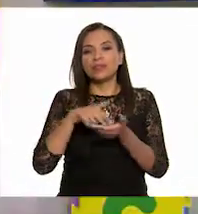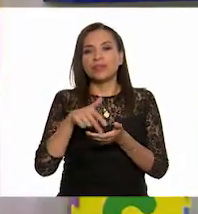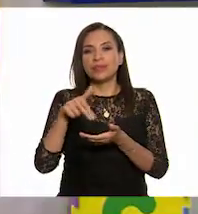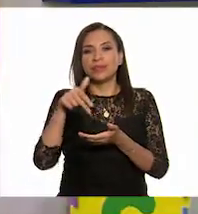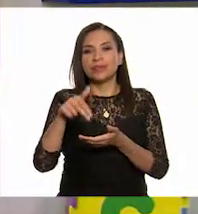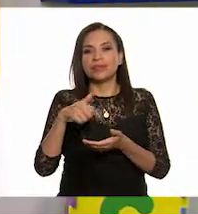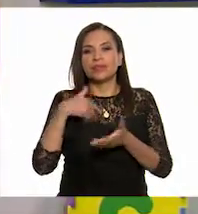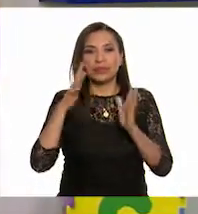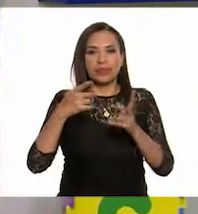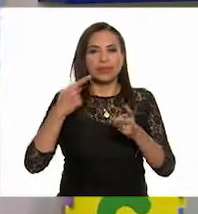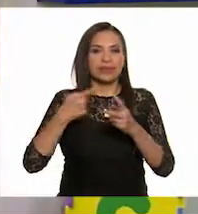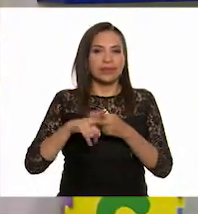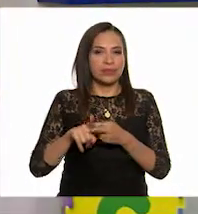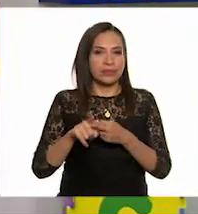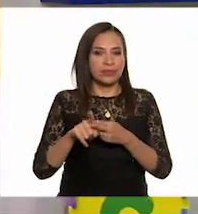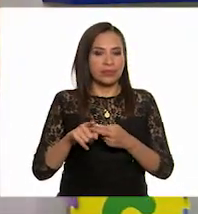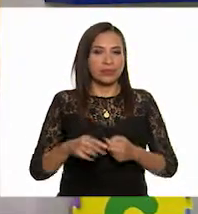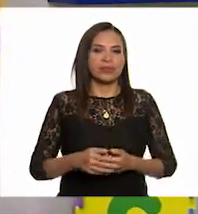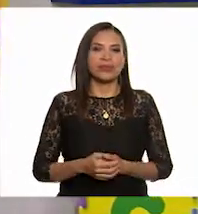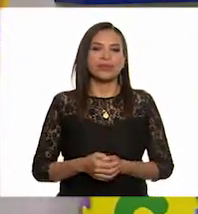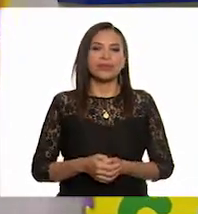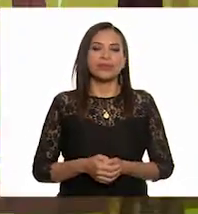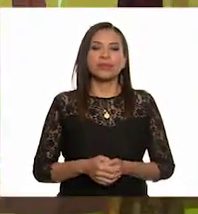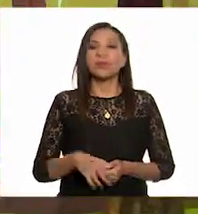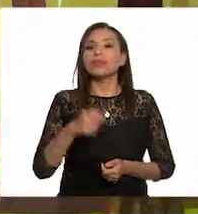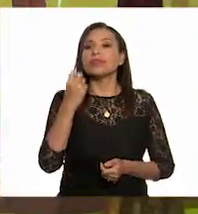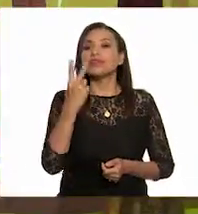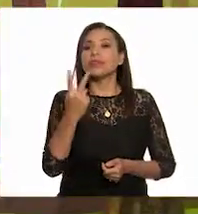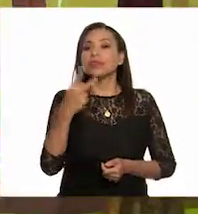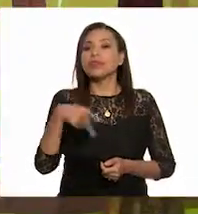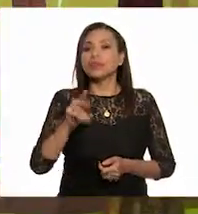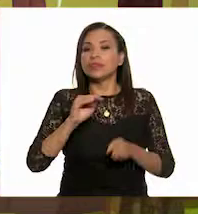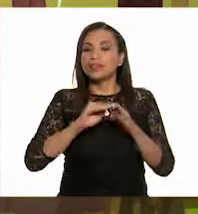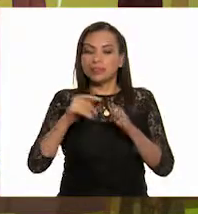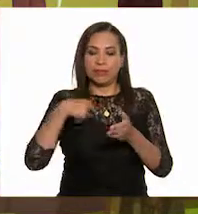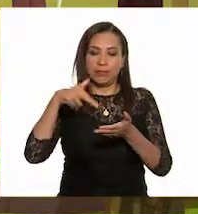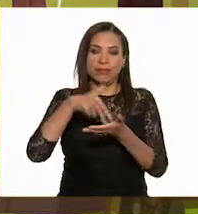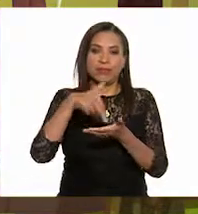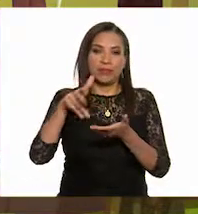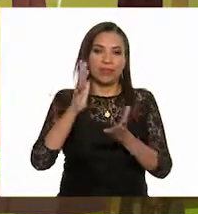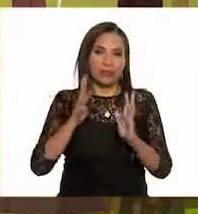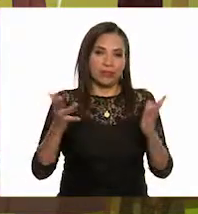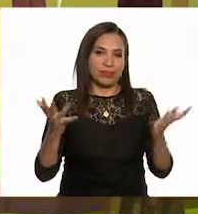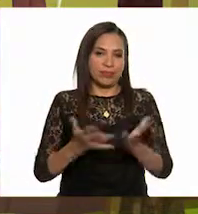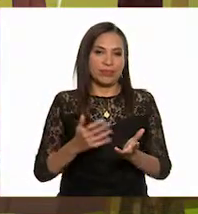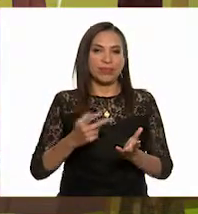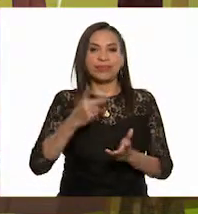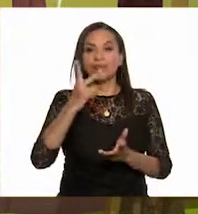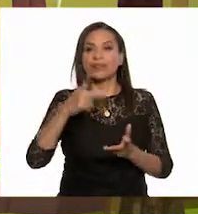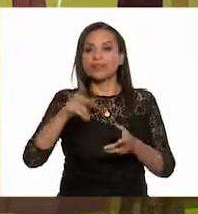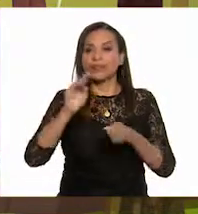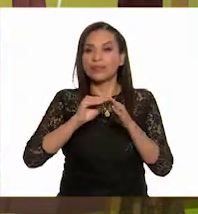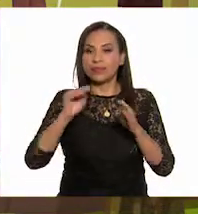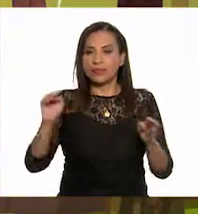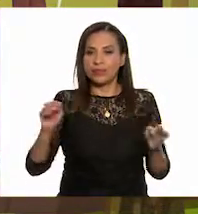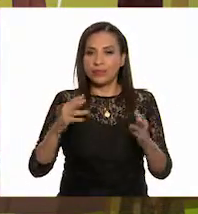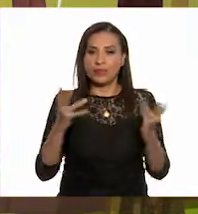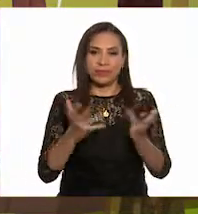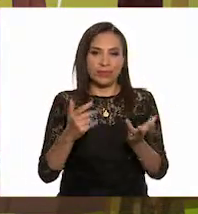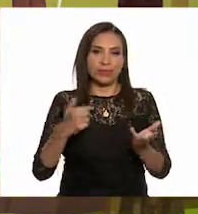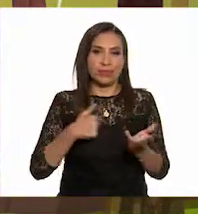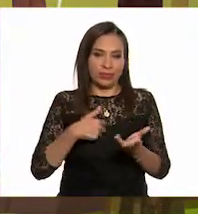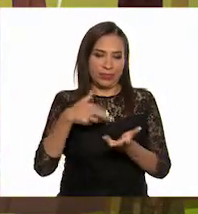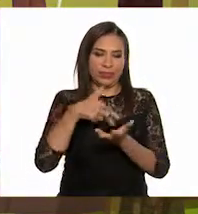pie, yo ya comencé. 2 kilómetros a pie, ya hice, 2 kilómetros a